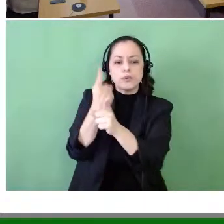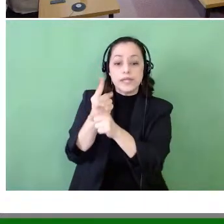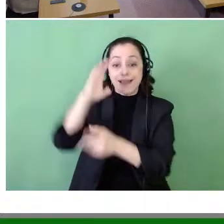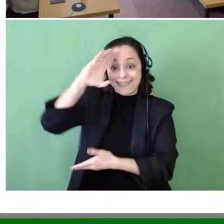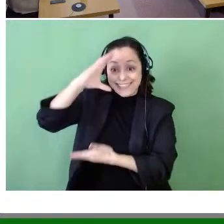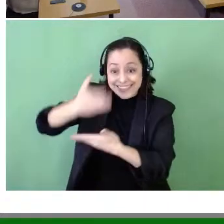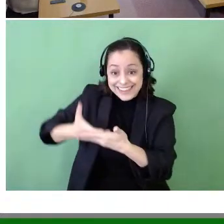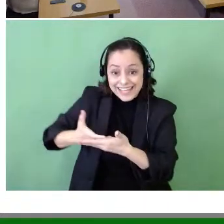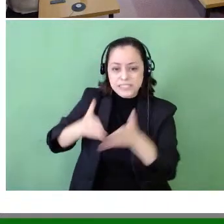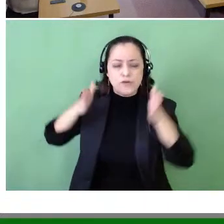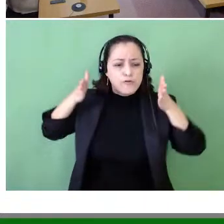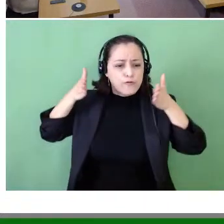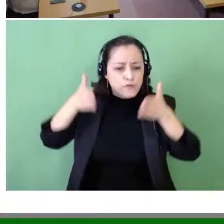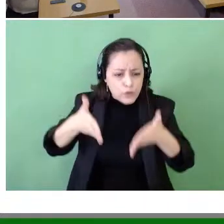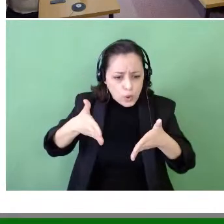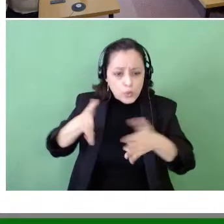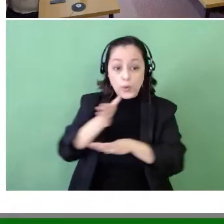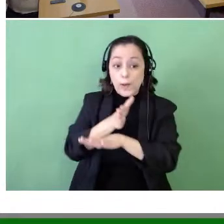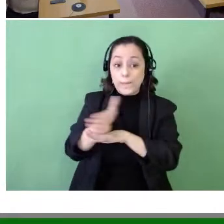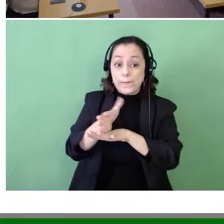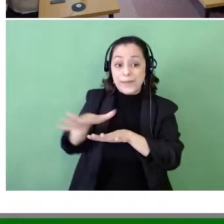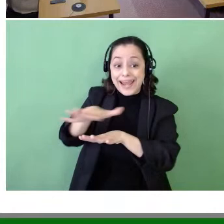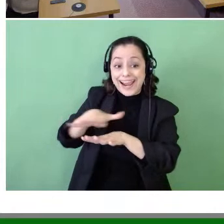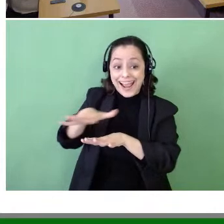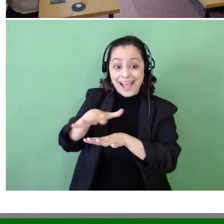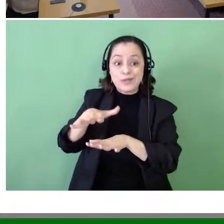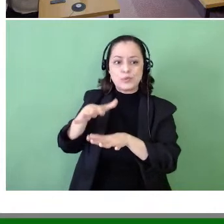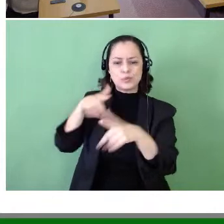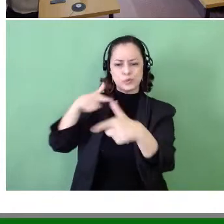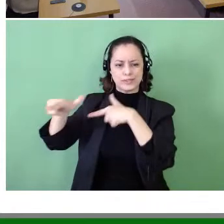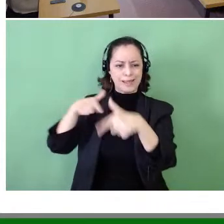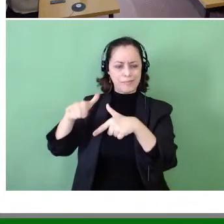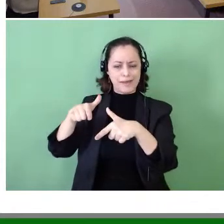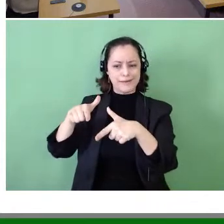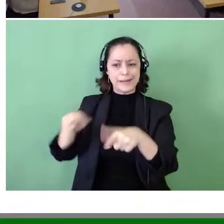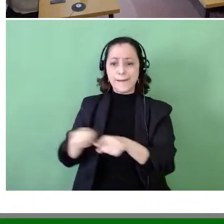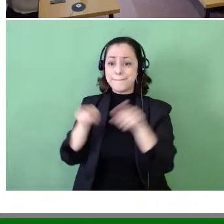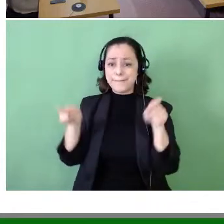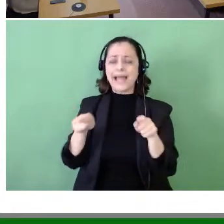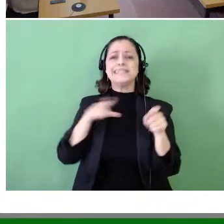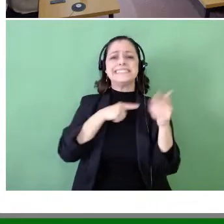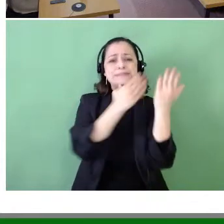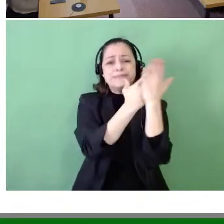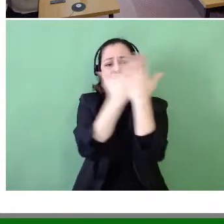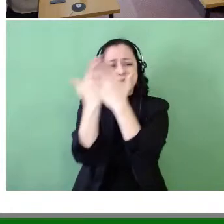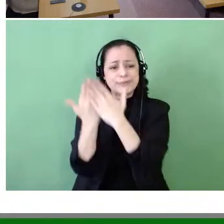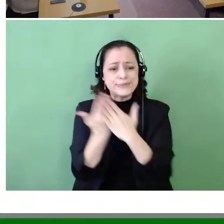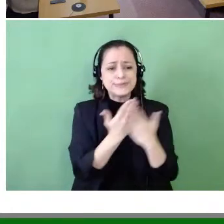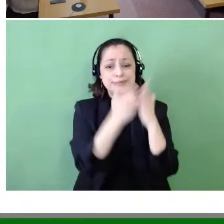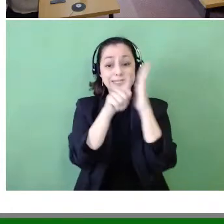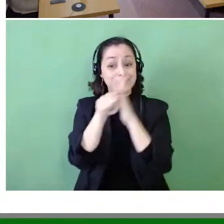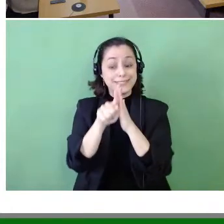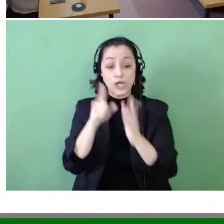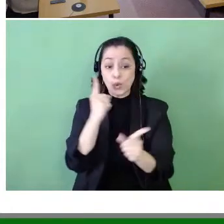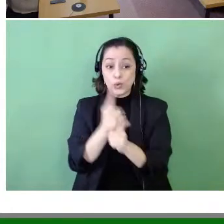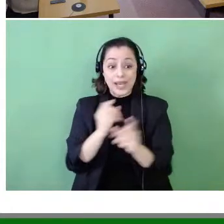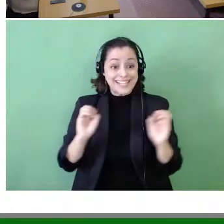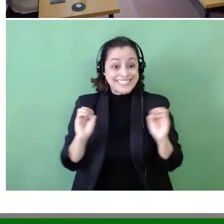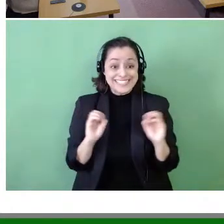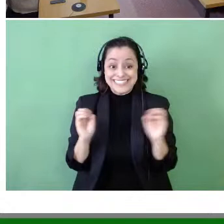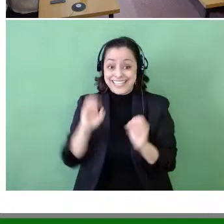laboral y al final no encontramos ninguna tesis en Brasil que trabaje con